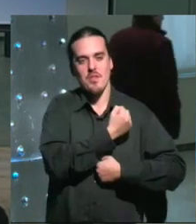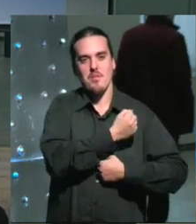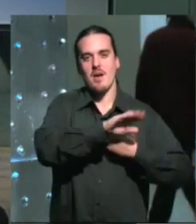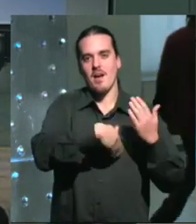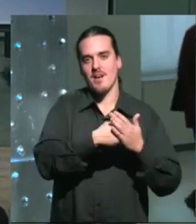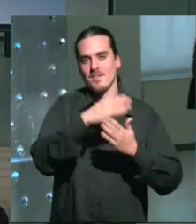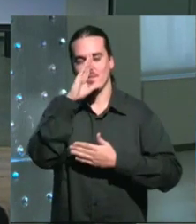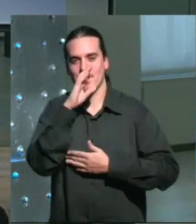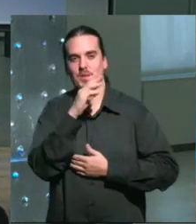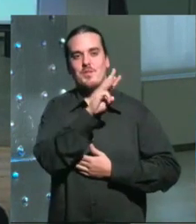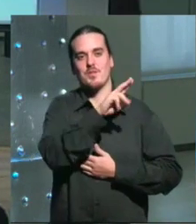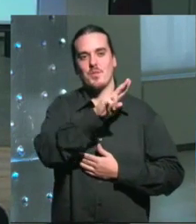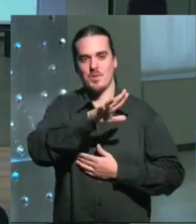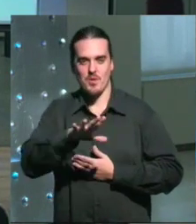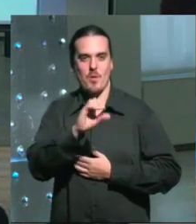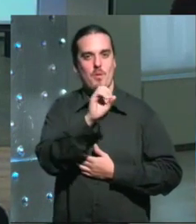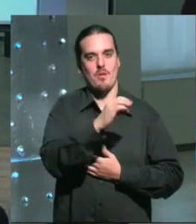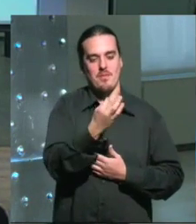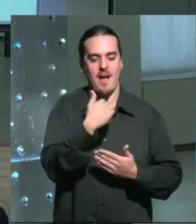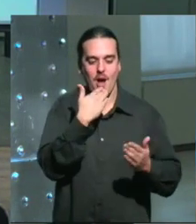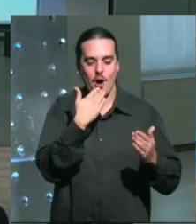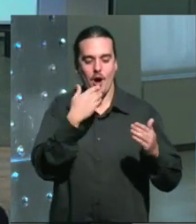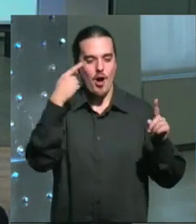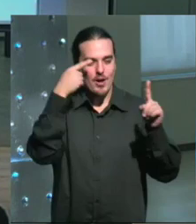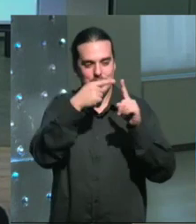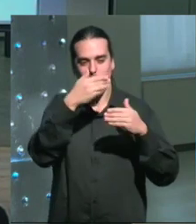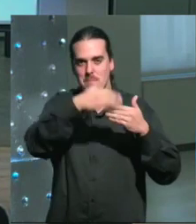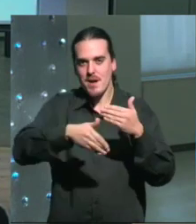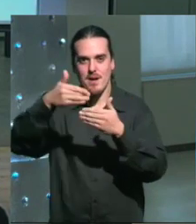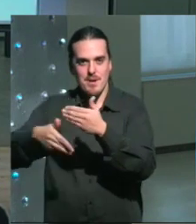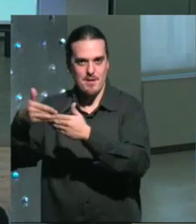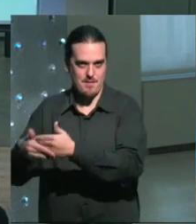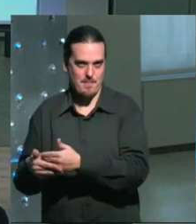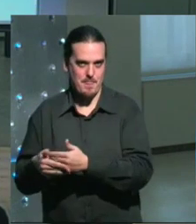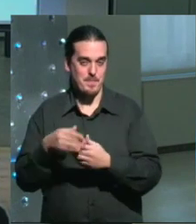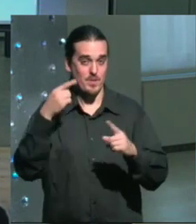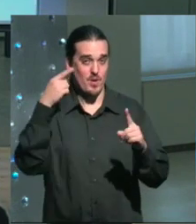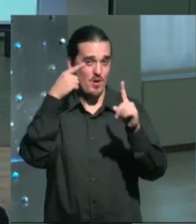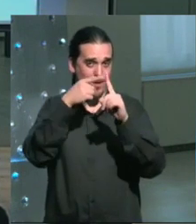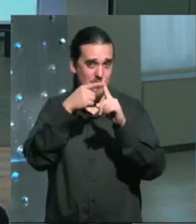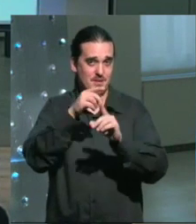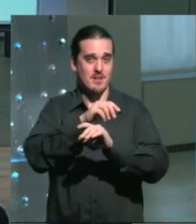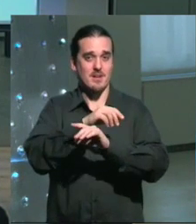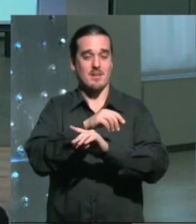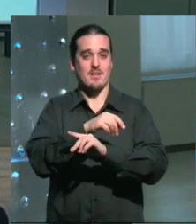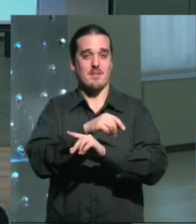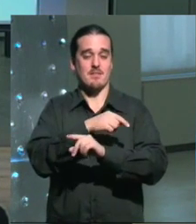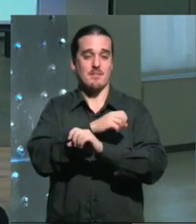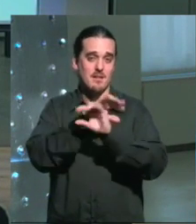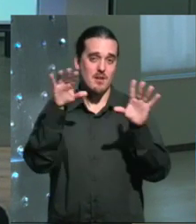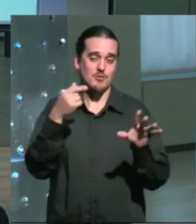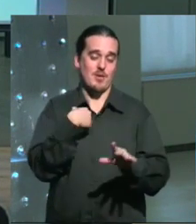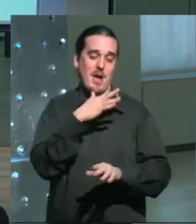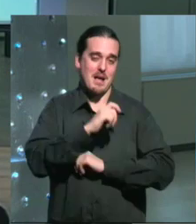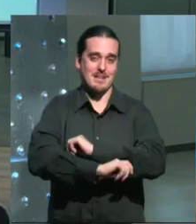poder medir por consiguiente los resultados. Esto de definir objetivos. Os voy a contar un poco cómo es la estrategia electoral en Estados